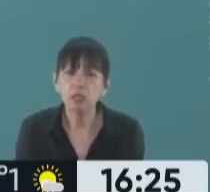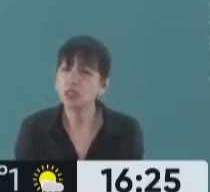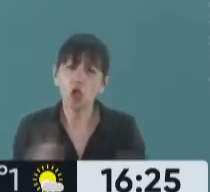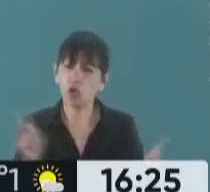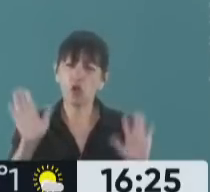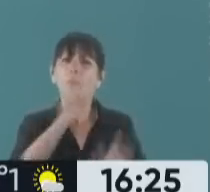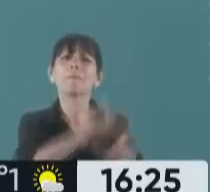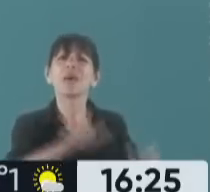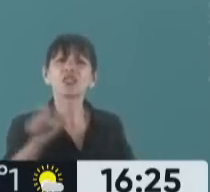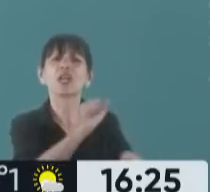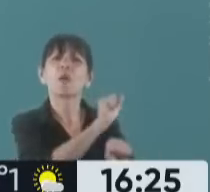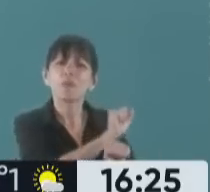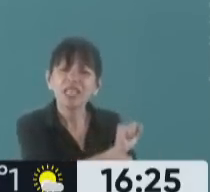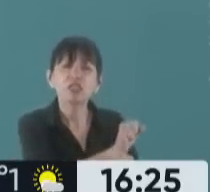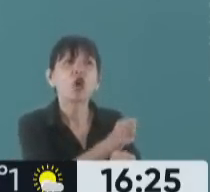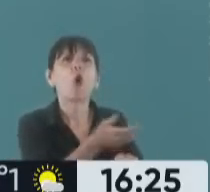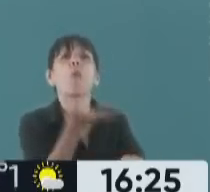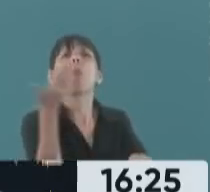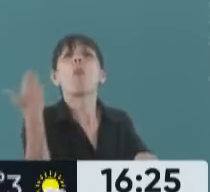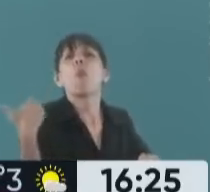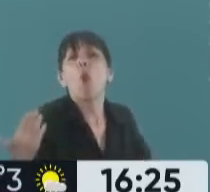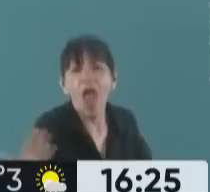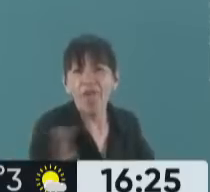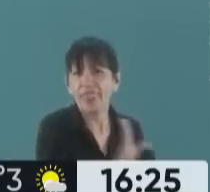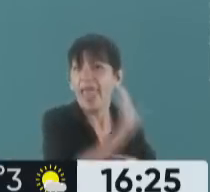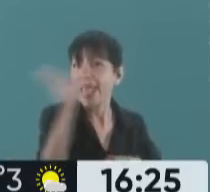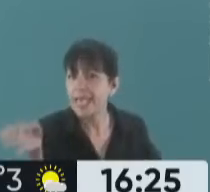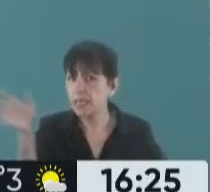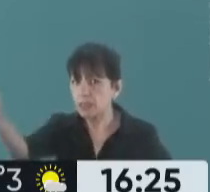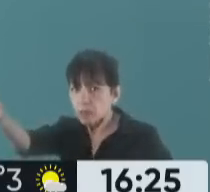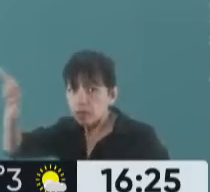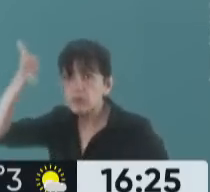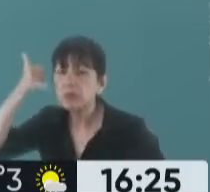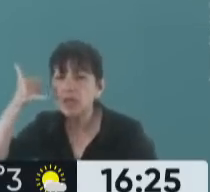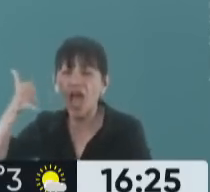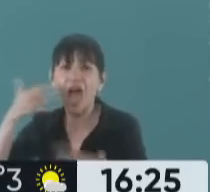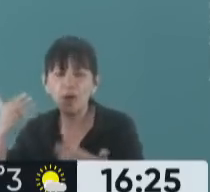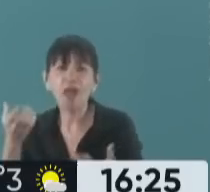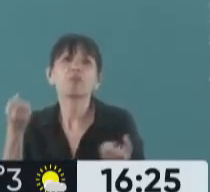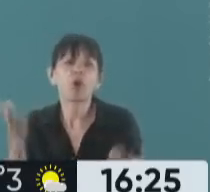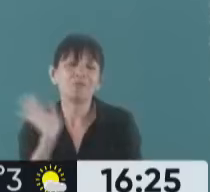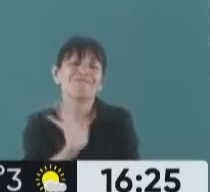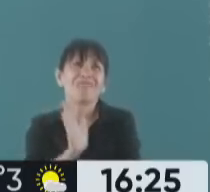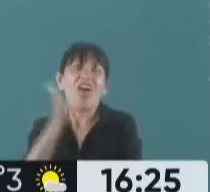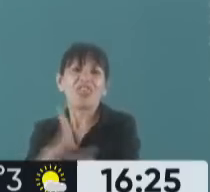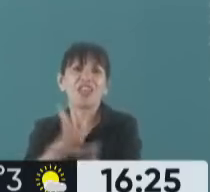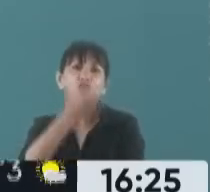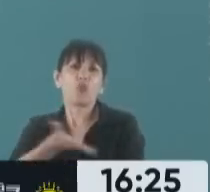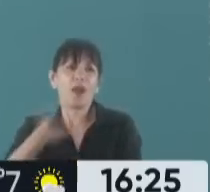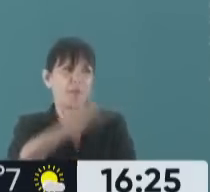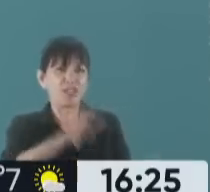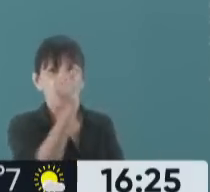No, los presos tienen acceso a poder hablar por teléfono, digamos, obviamente, porque es parte de los derechos humanos que tienen los presos